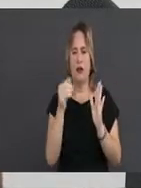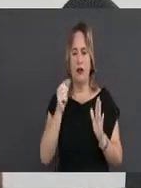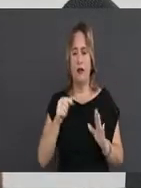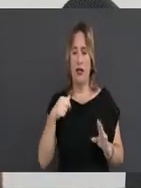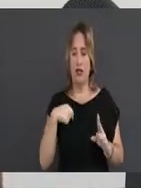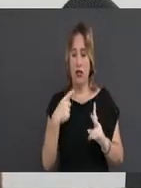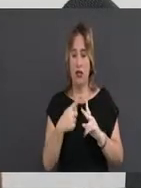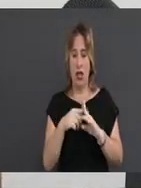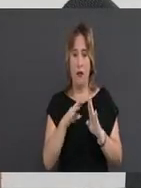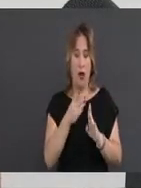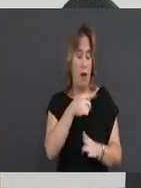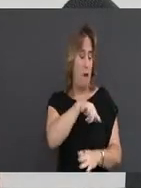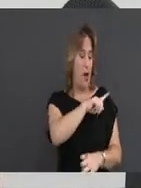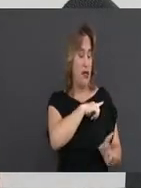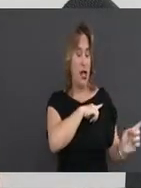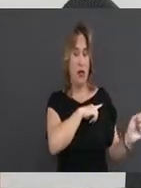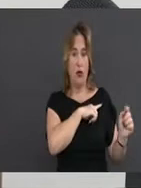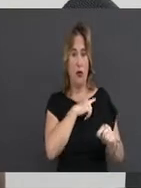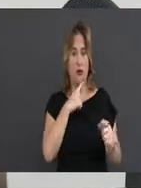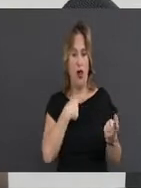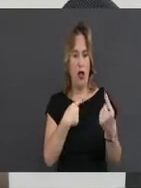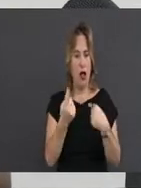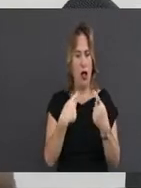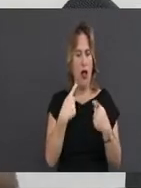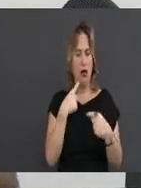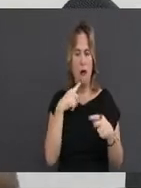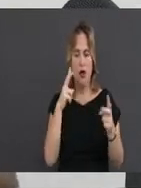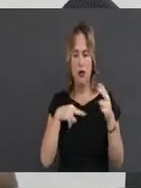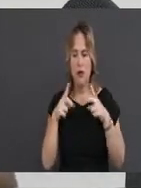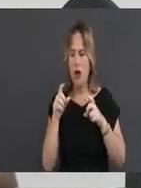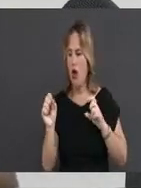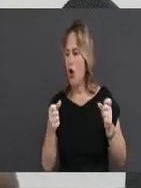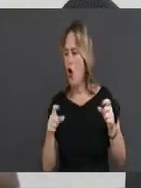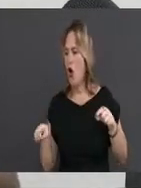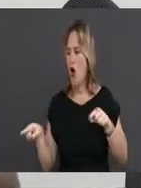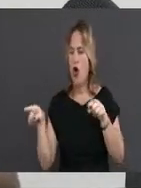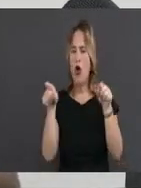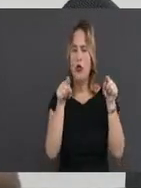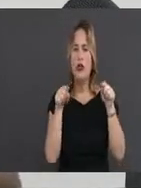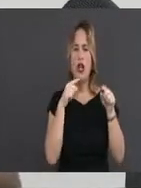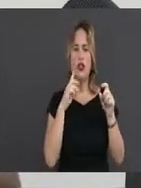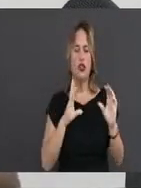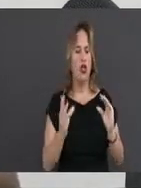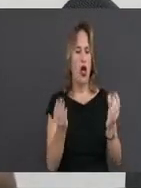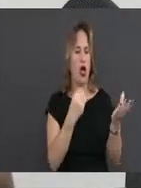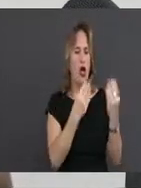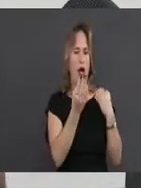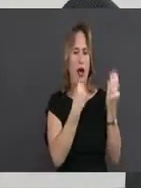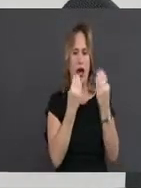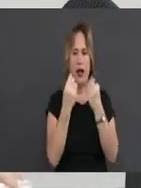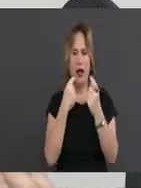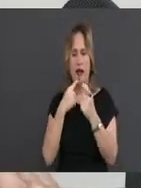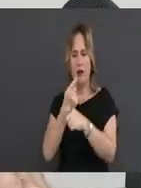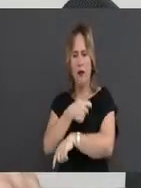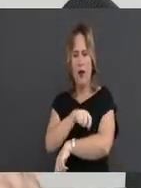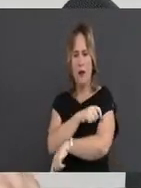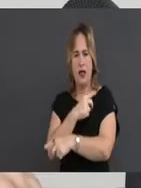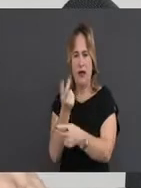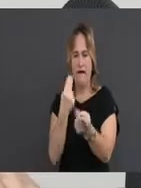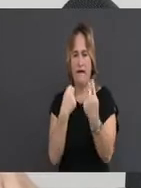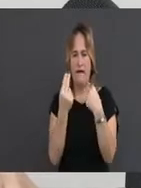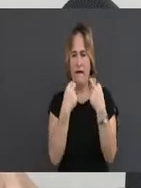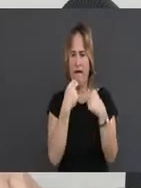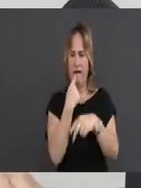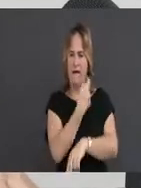Desde el programa anterior, donde intervenimos, hemos estado monitoreando todos los planteamientos emitidos por